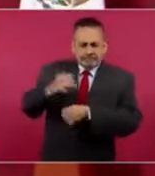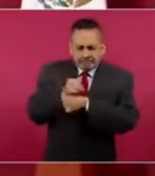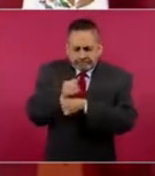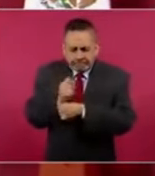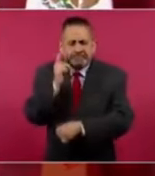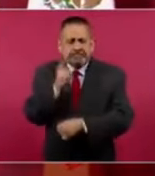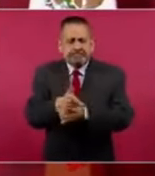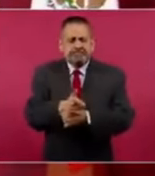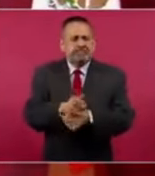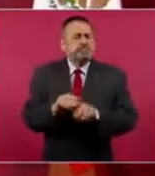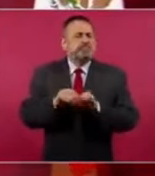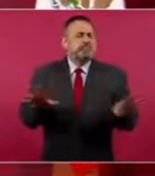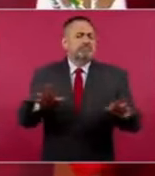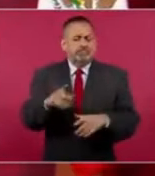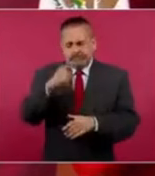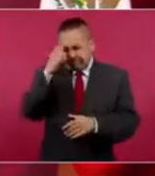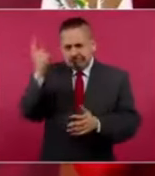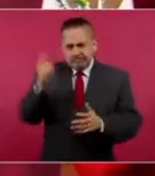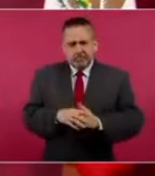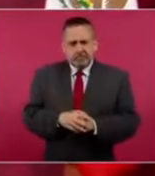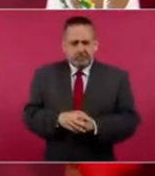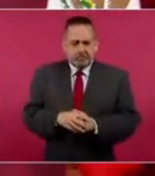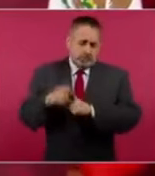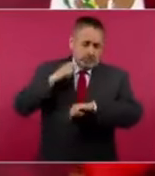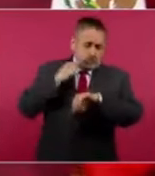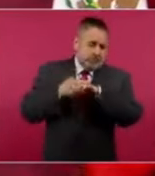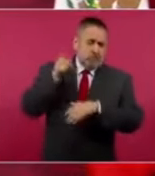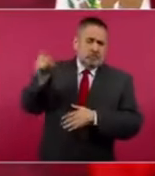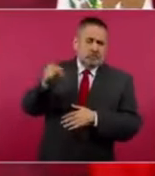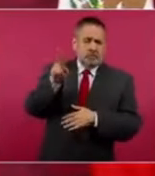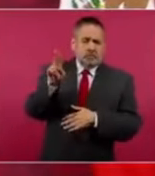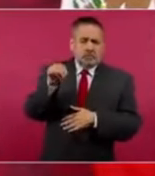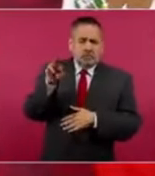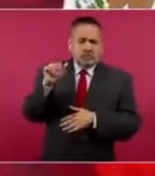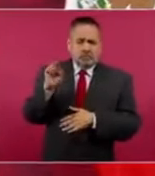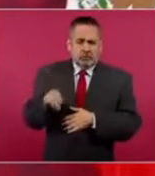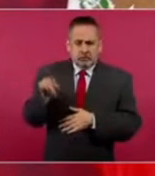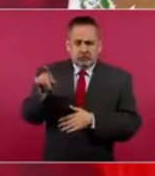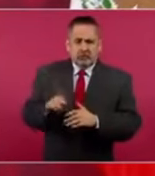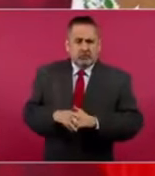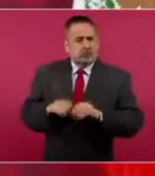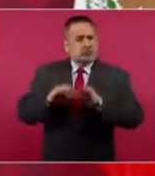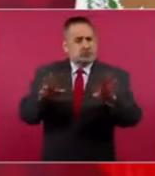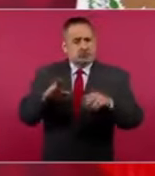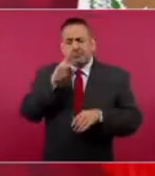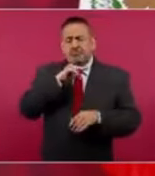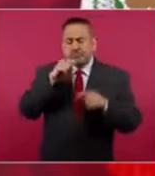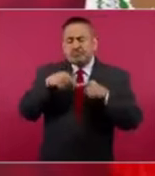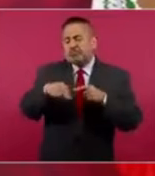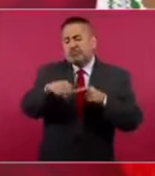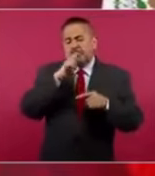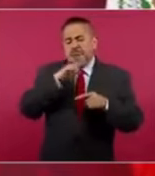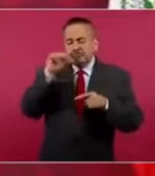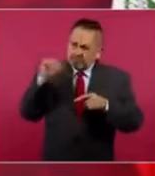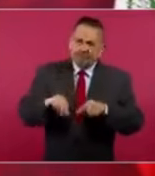dictamine, les corresponde a ellos, y que lo haga pronto.